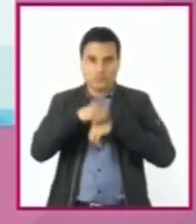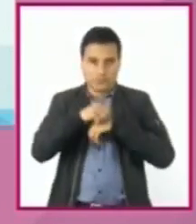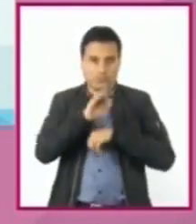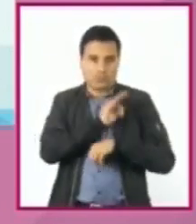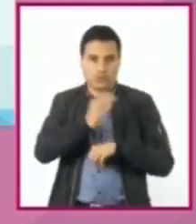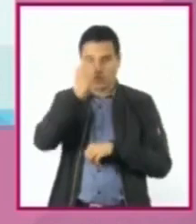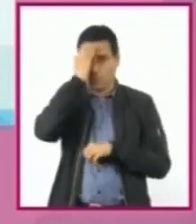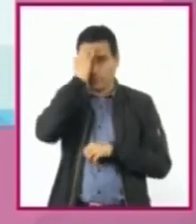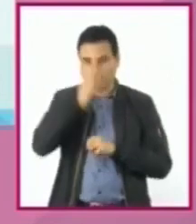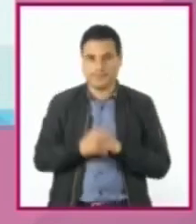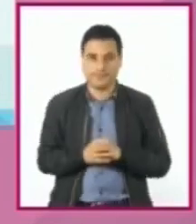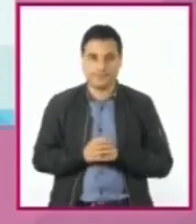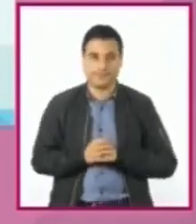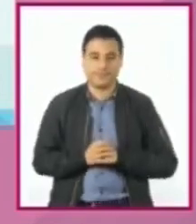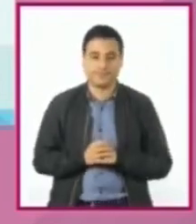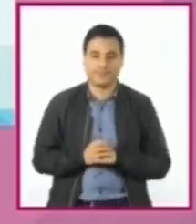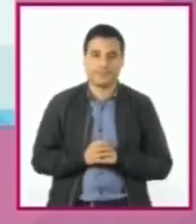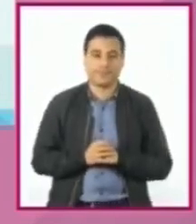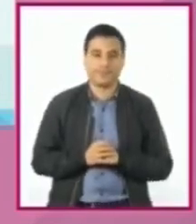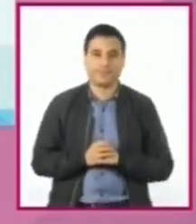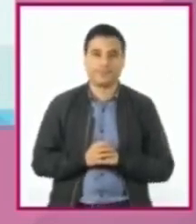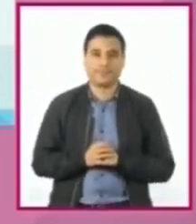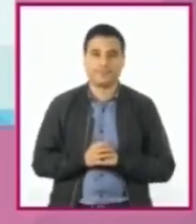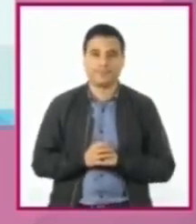que son bidimensionales.